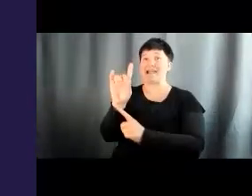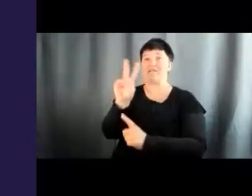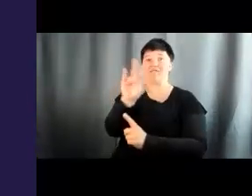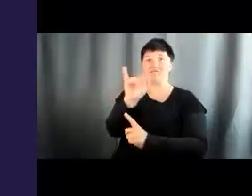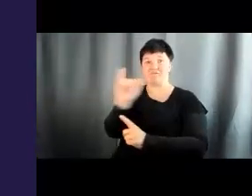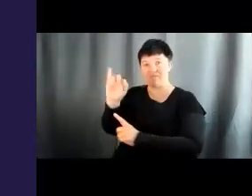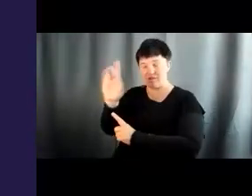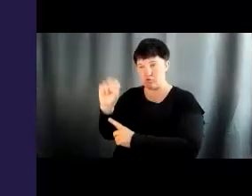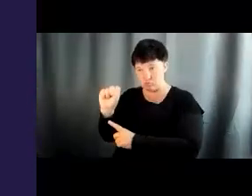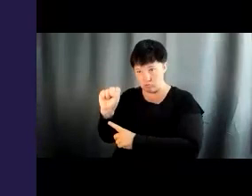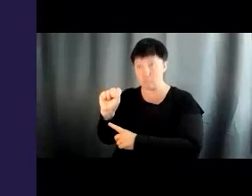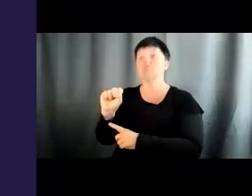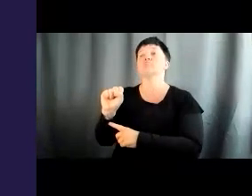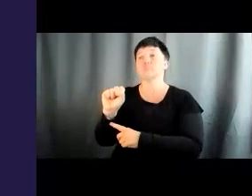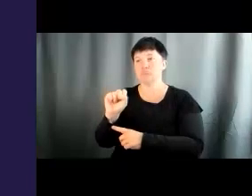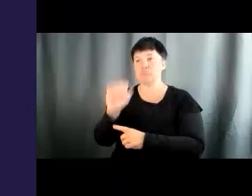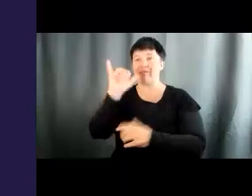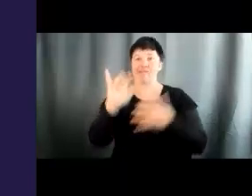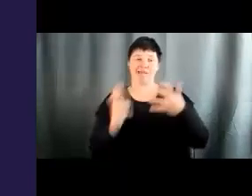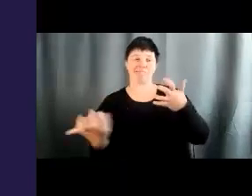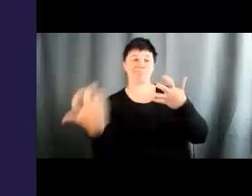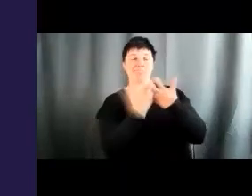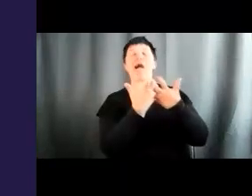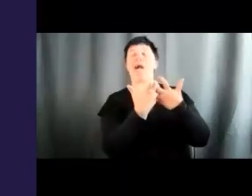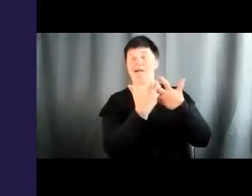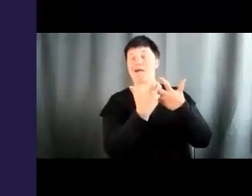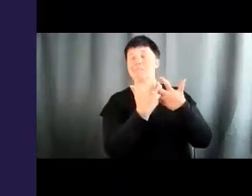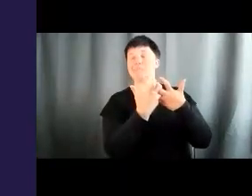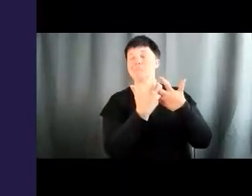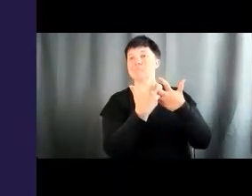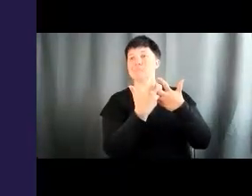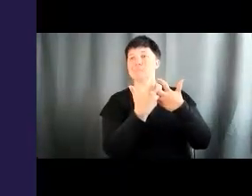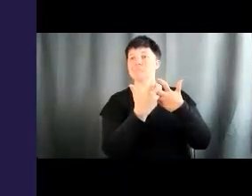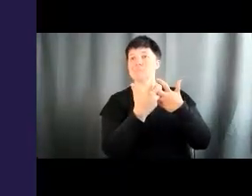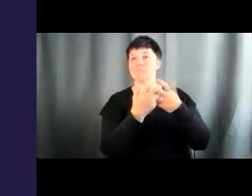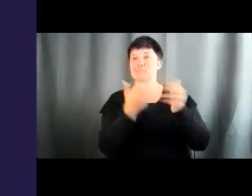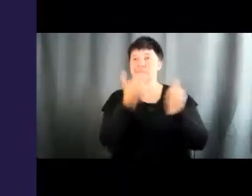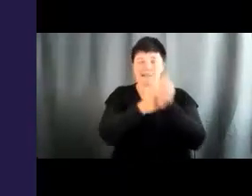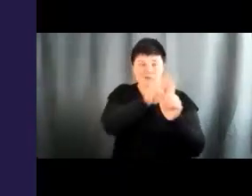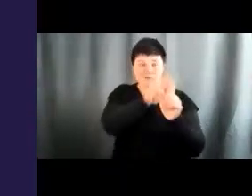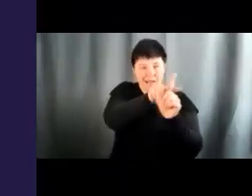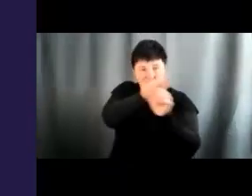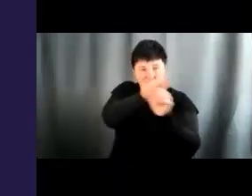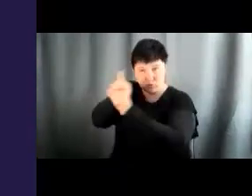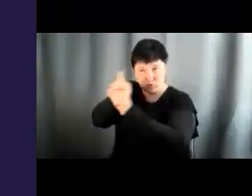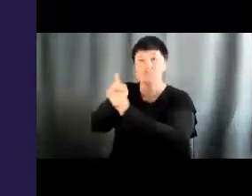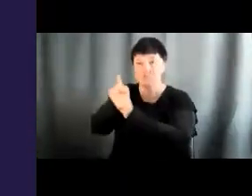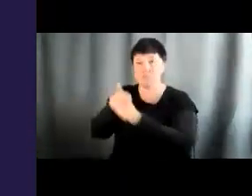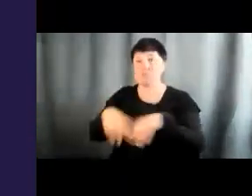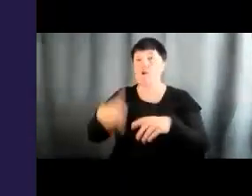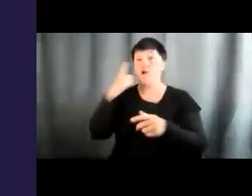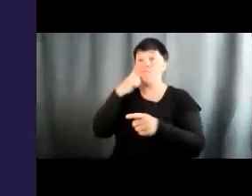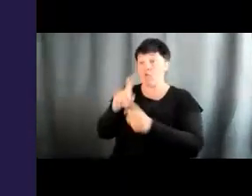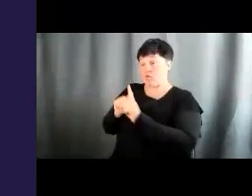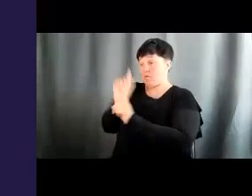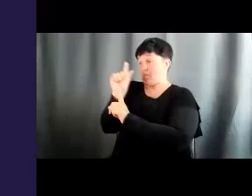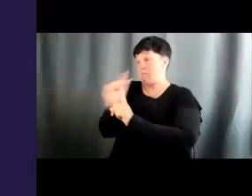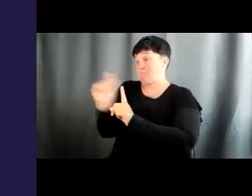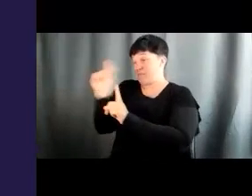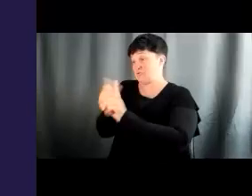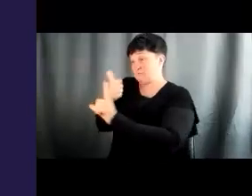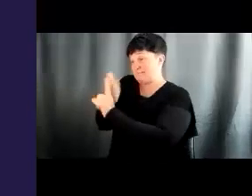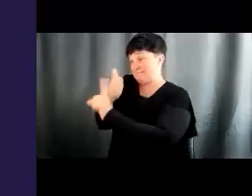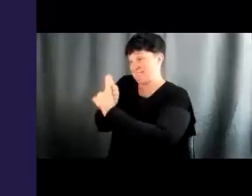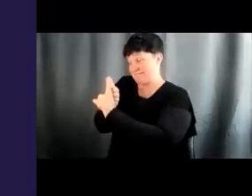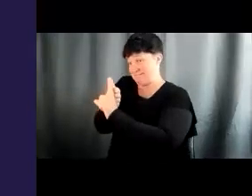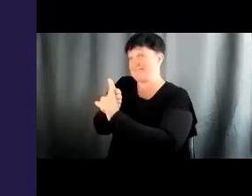que se pueden combinar con el atributo conjunto, y luego para el VIIRS en sí, y luego